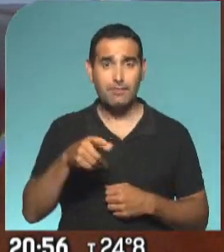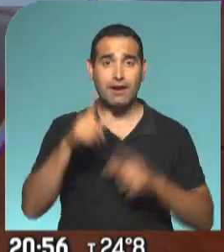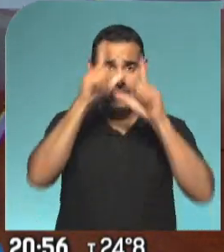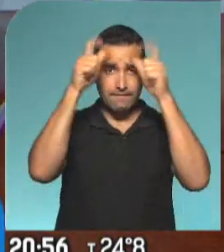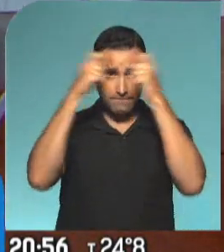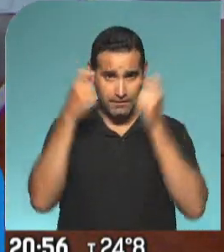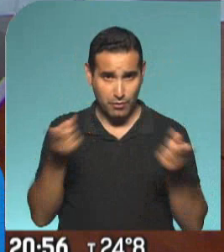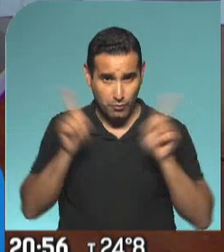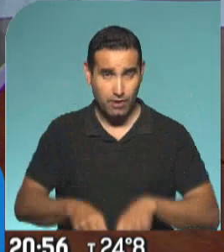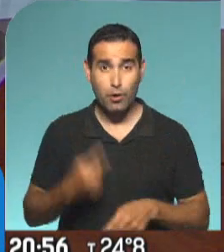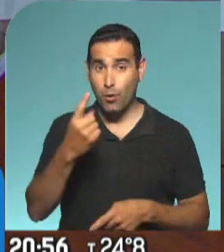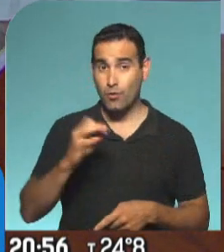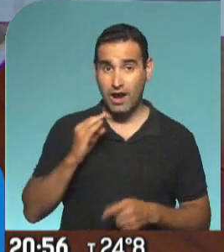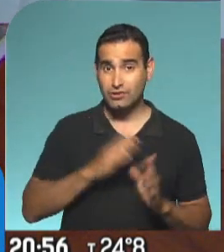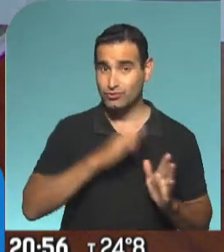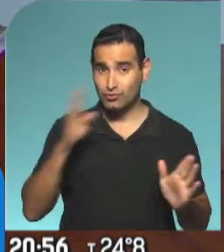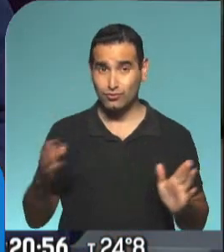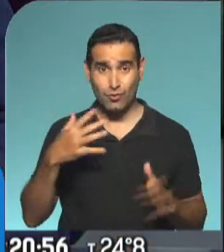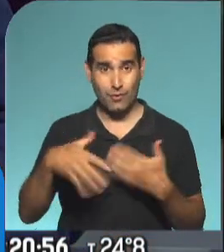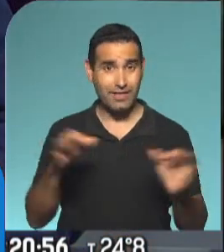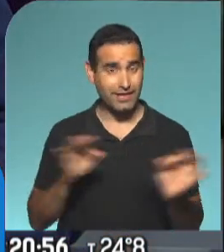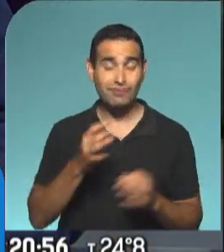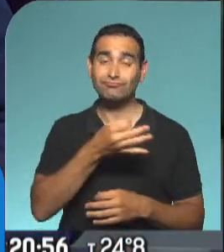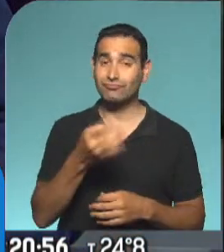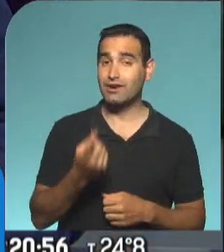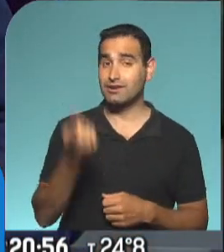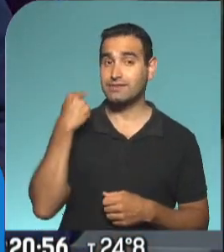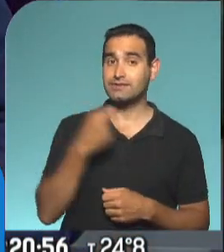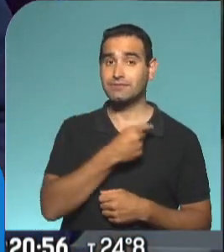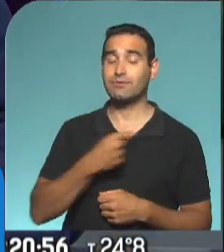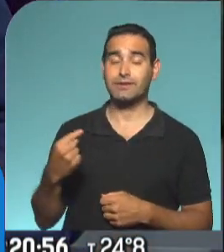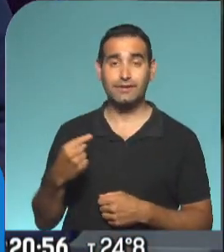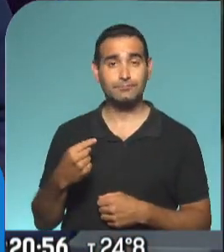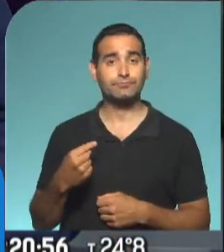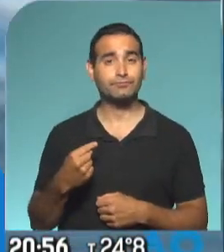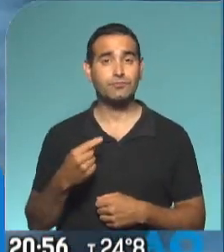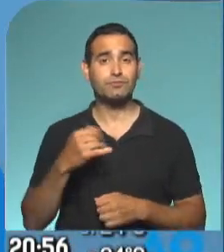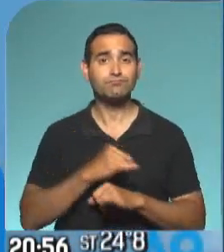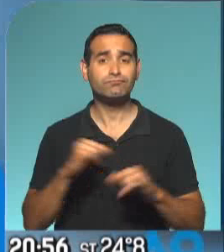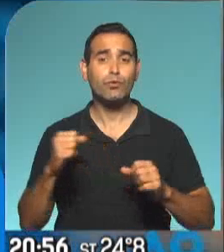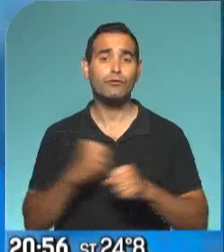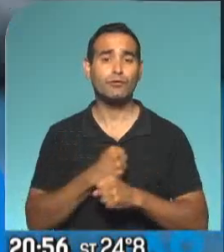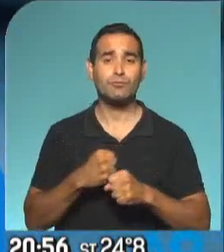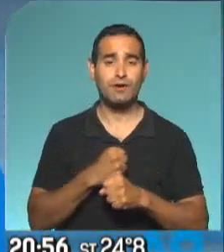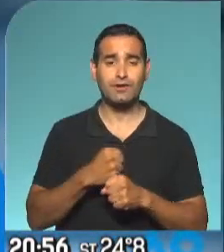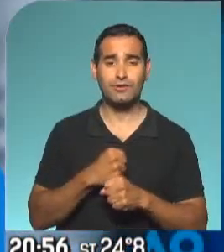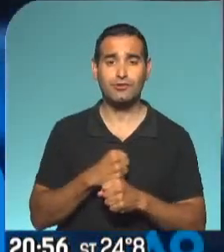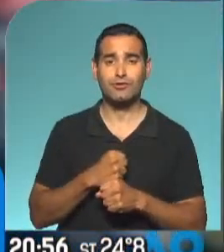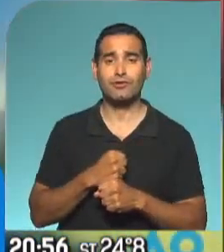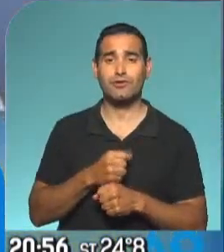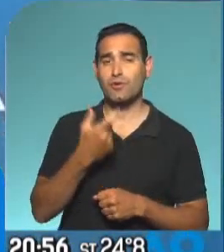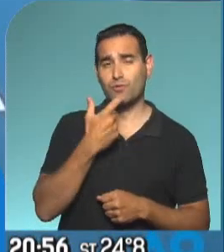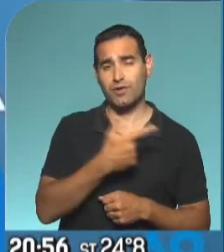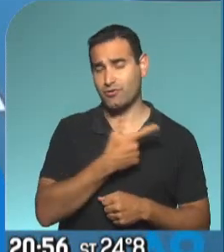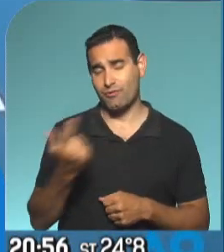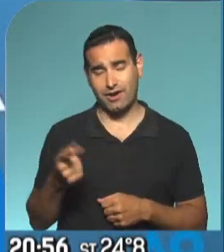Federer después de un año fuera de las canchas. A pesar de que la semana pasada, Gastón, habían confirmado que ya no era duda, que prácticamente